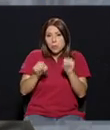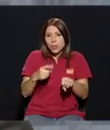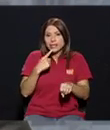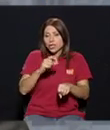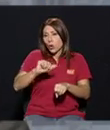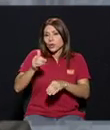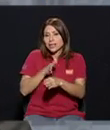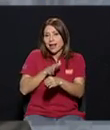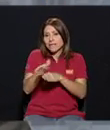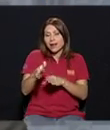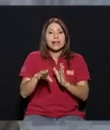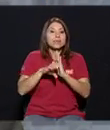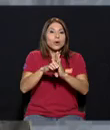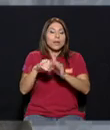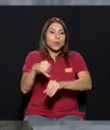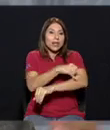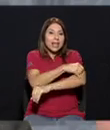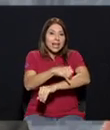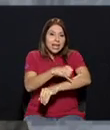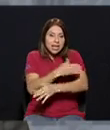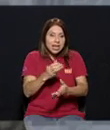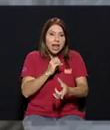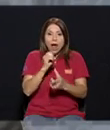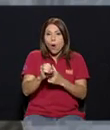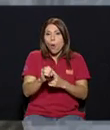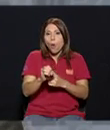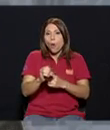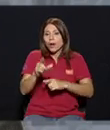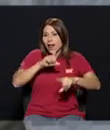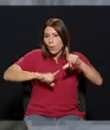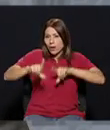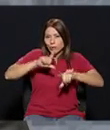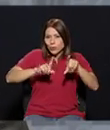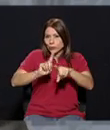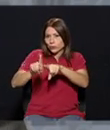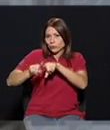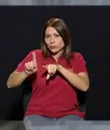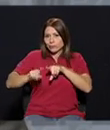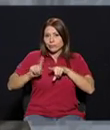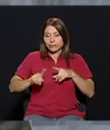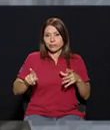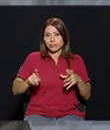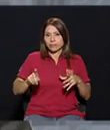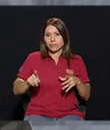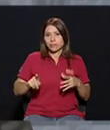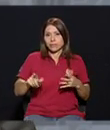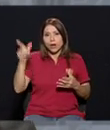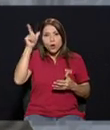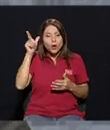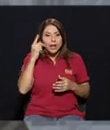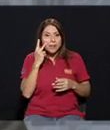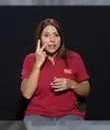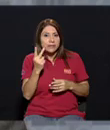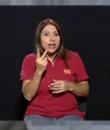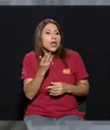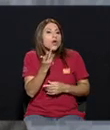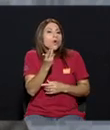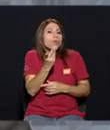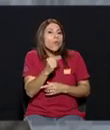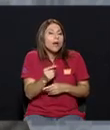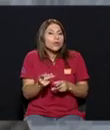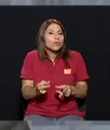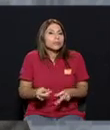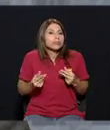otras carreras como ingeniería o las que usan laboratorios, etc. Obviamente el costo por